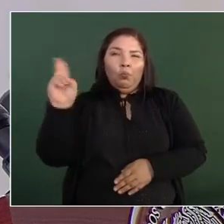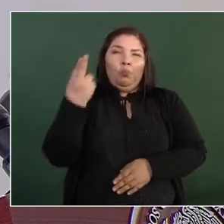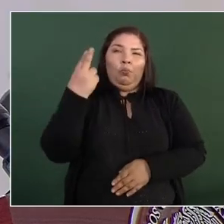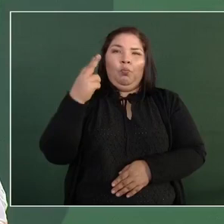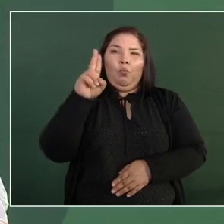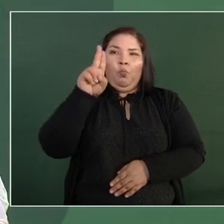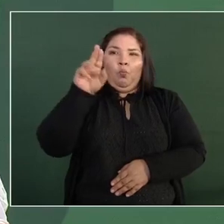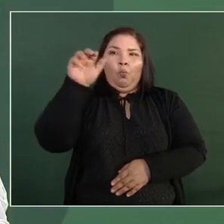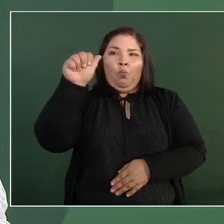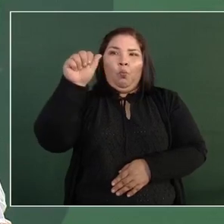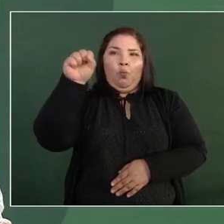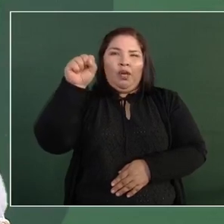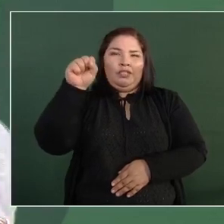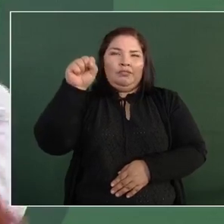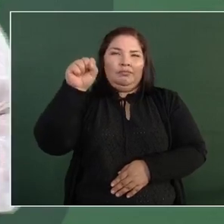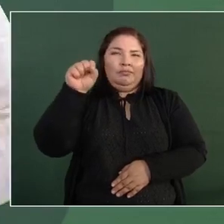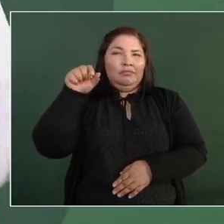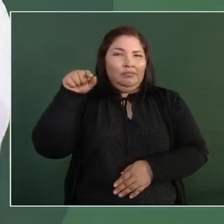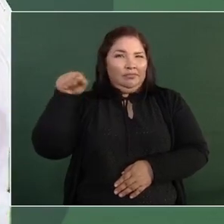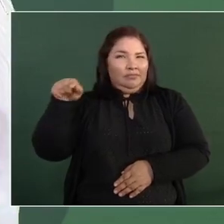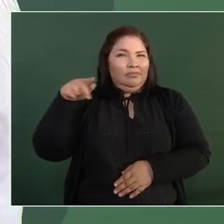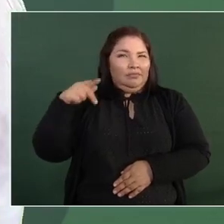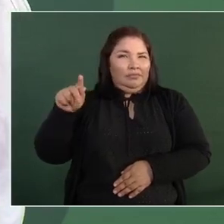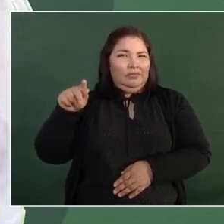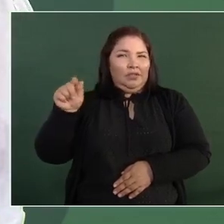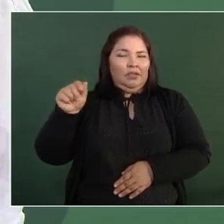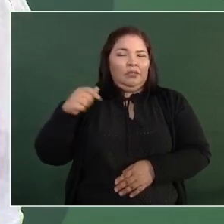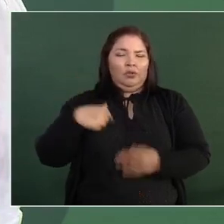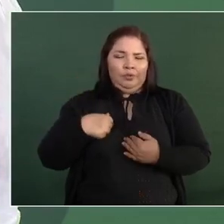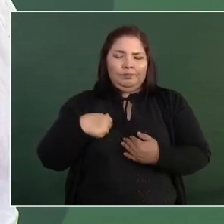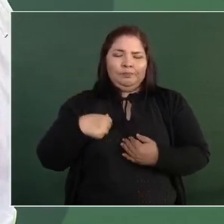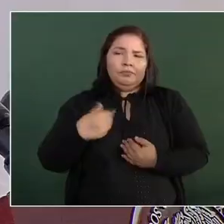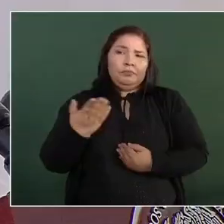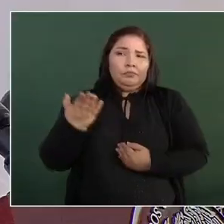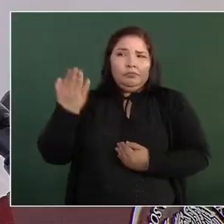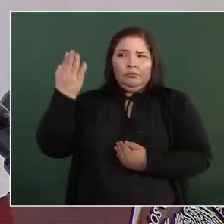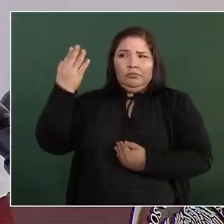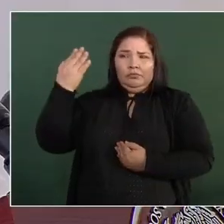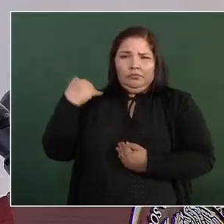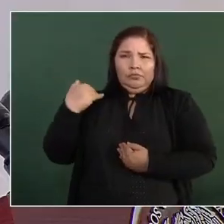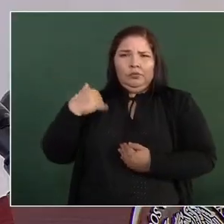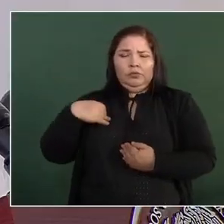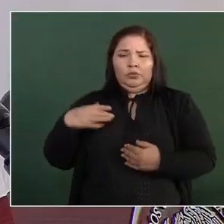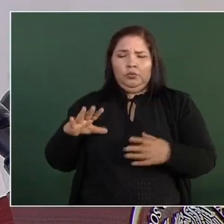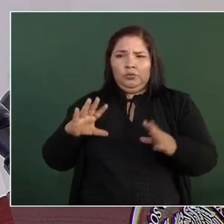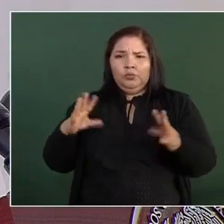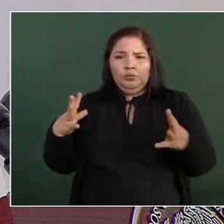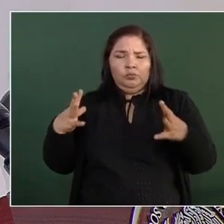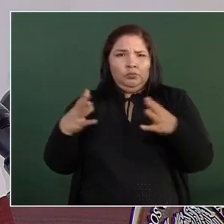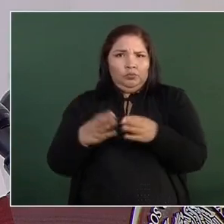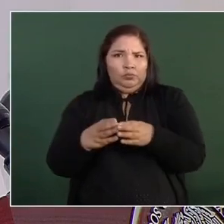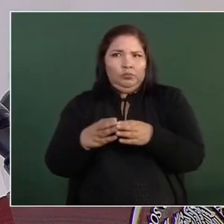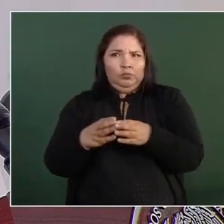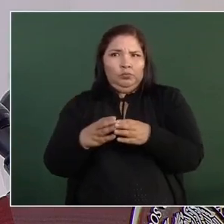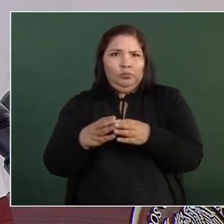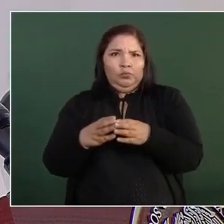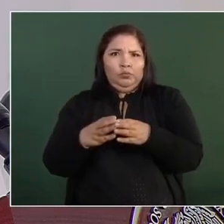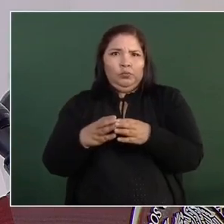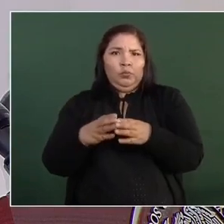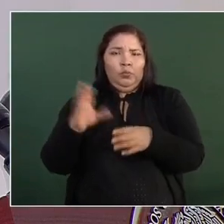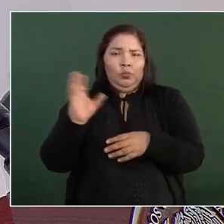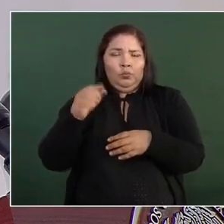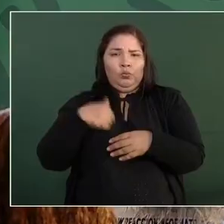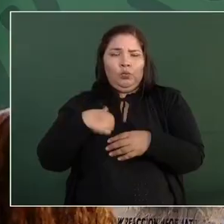Sinaloa. La universidad, presidente, cuando yo me reuní con usted y su gabinete, cuando yo todavía era el gobernador